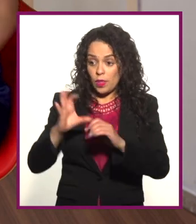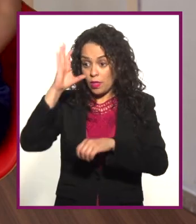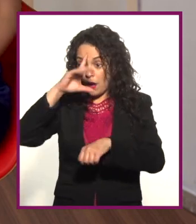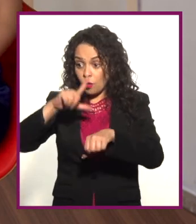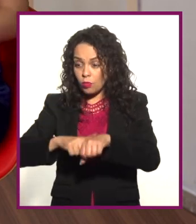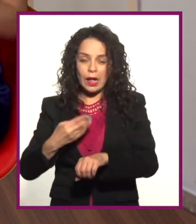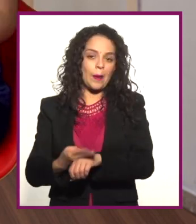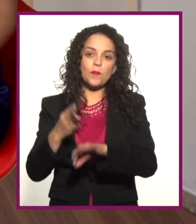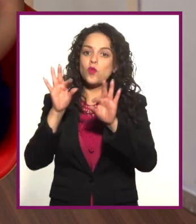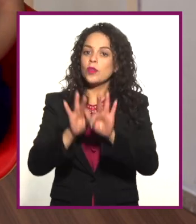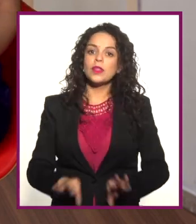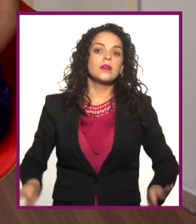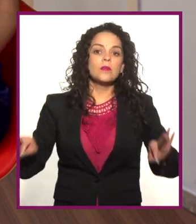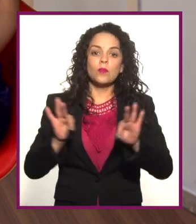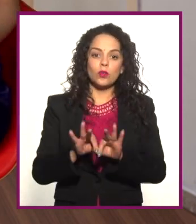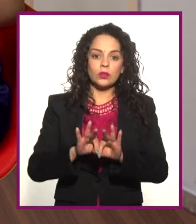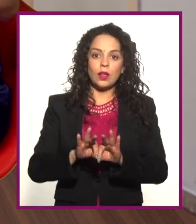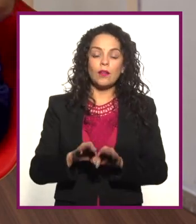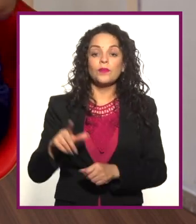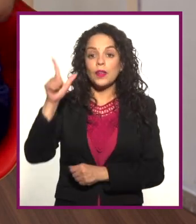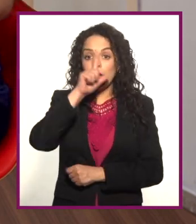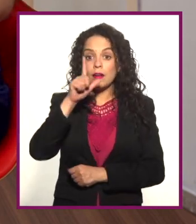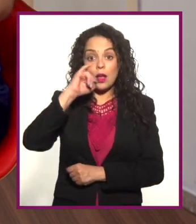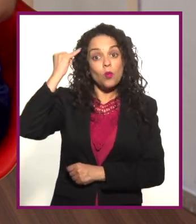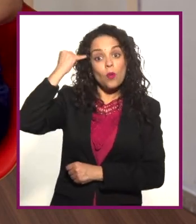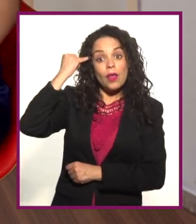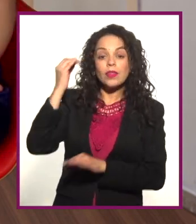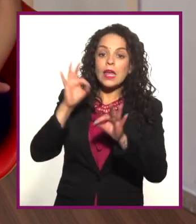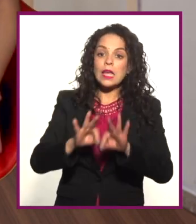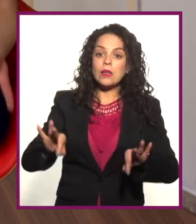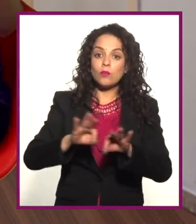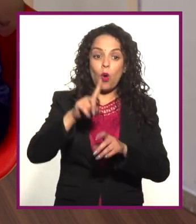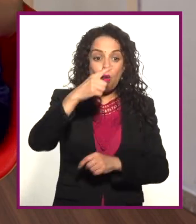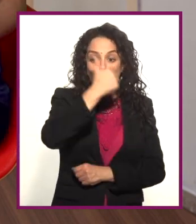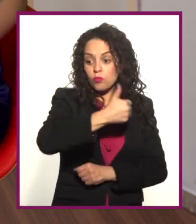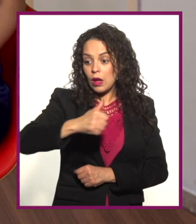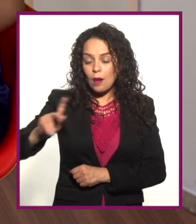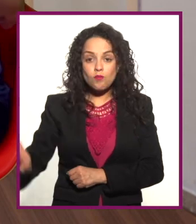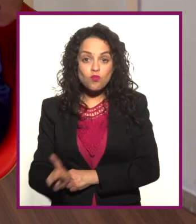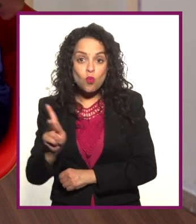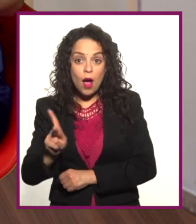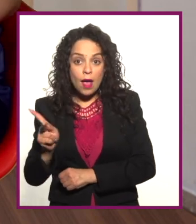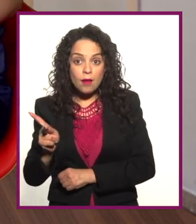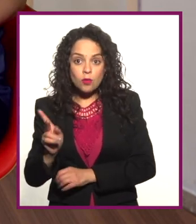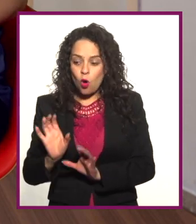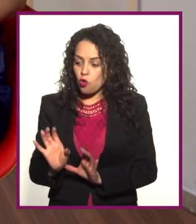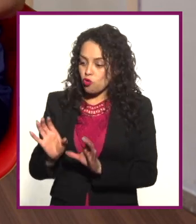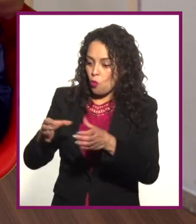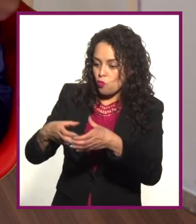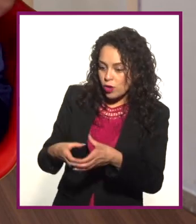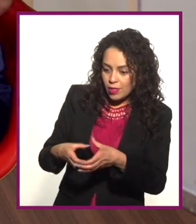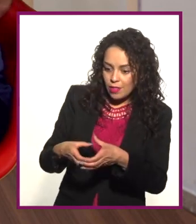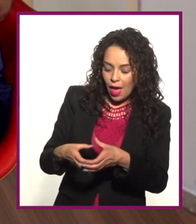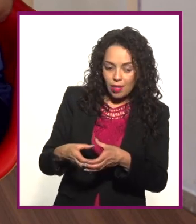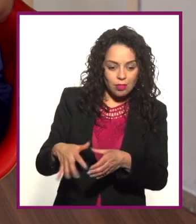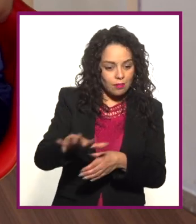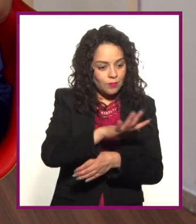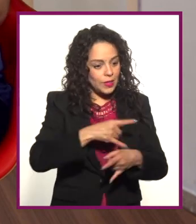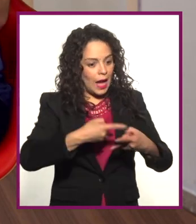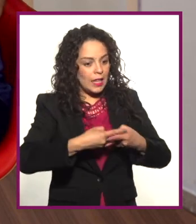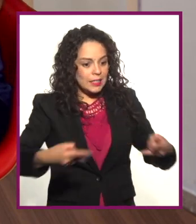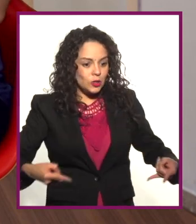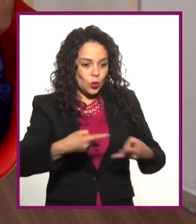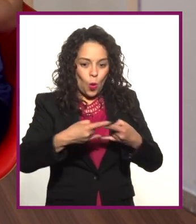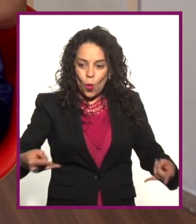nuestras culturas es muy importante. Las lenguas indígenas son parte esencial de cada uno de nuestros pueblos, de nuestras comunidades,